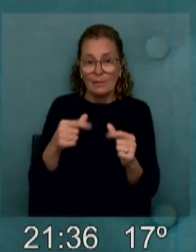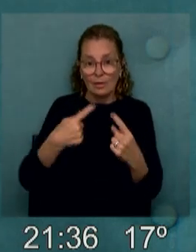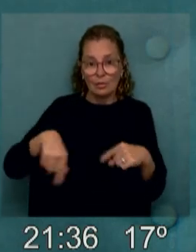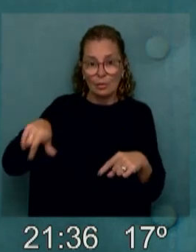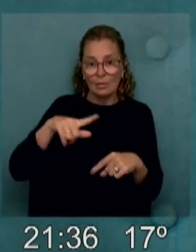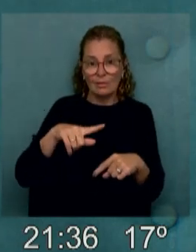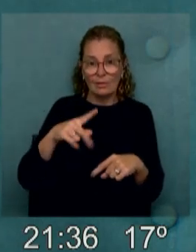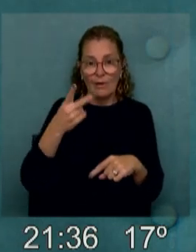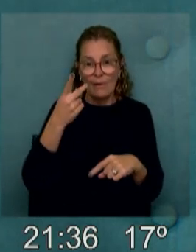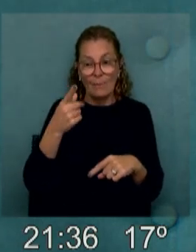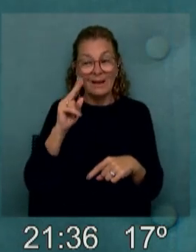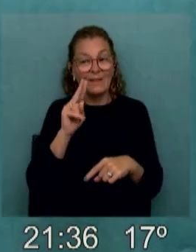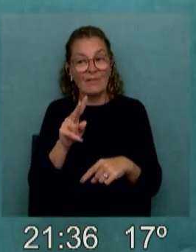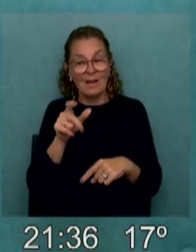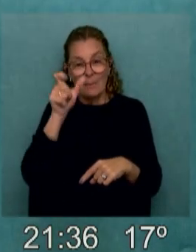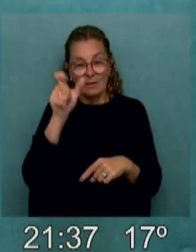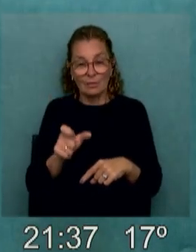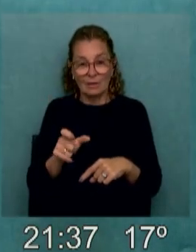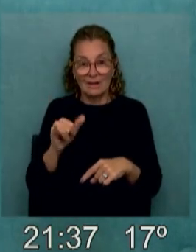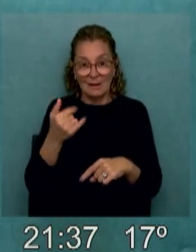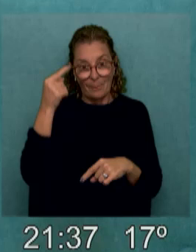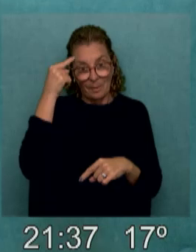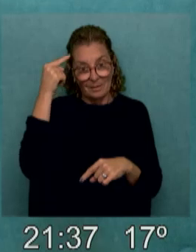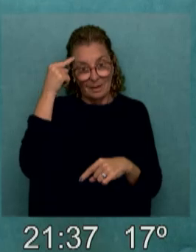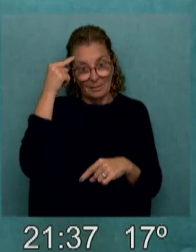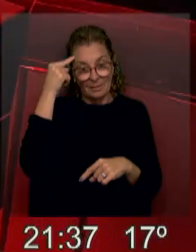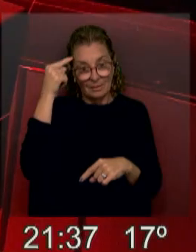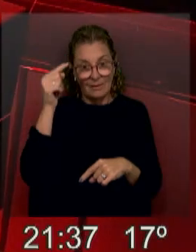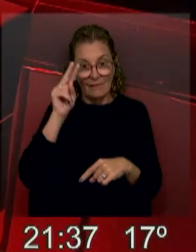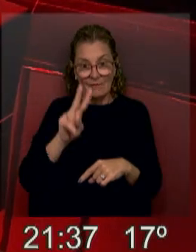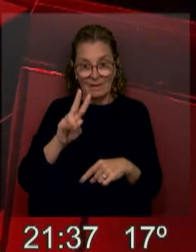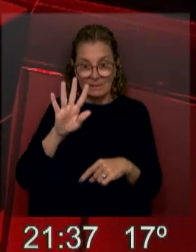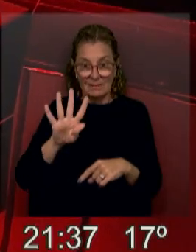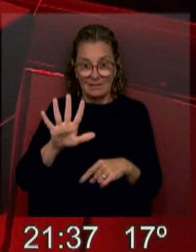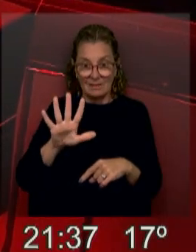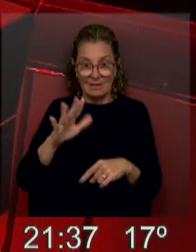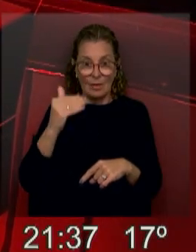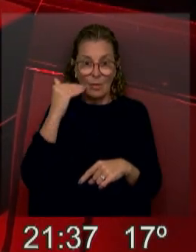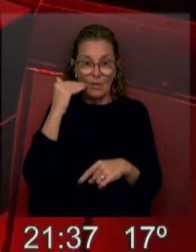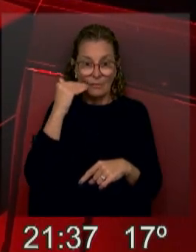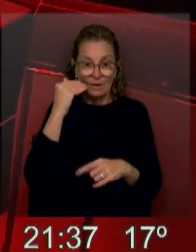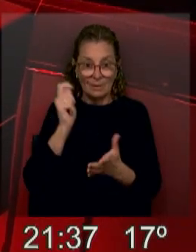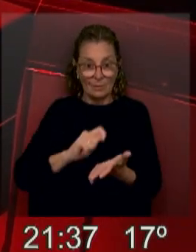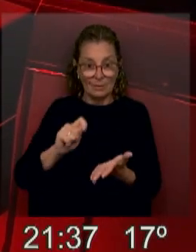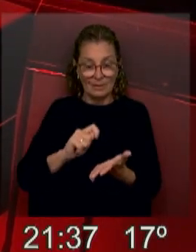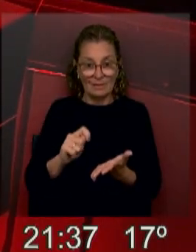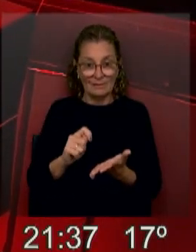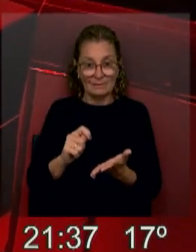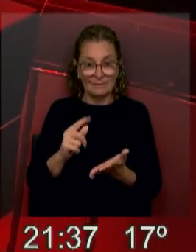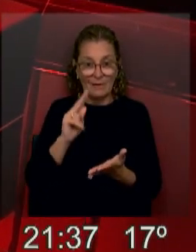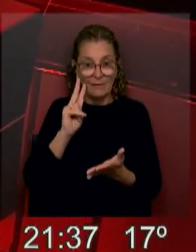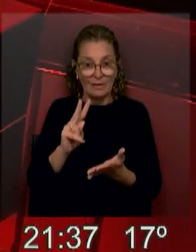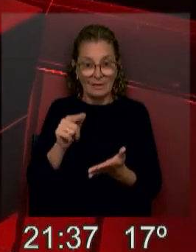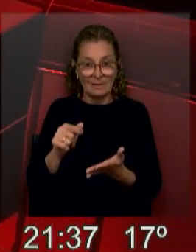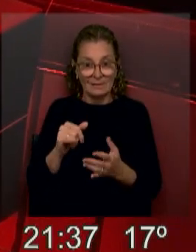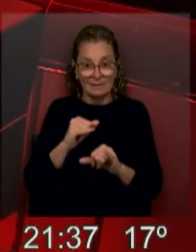eso para que suene en vivo. Hemos tratado de... Ya la están craneando, porque si se presentan el 25... Ya estamos en la cocina. Hemos tomado nota para intentar que esas cosas